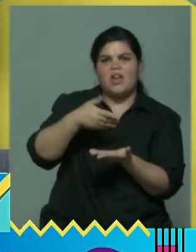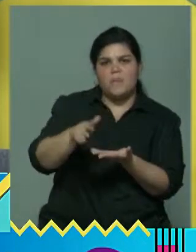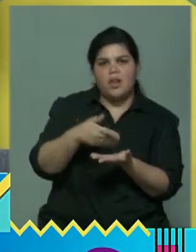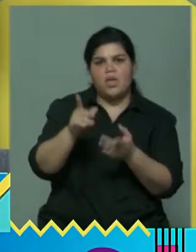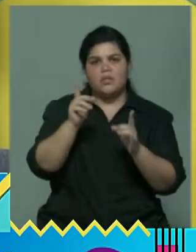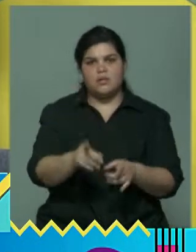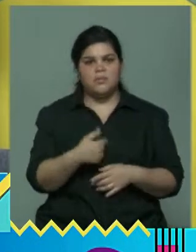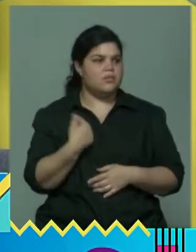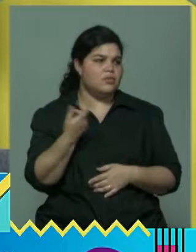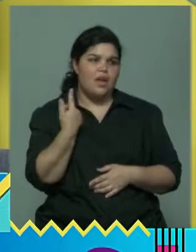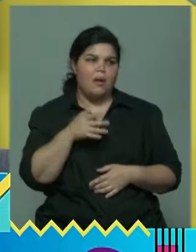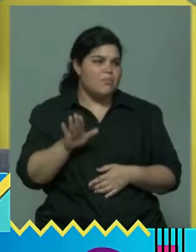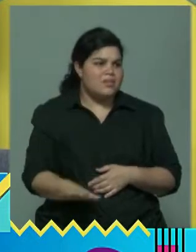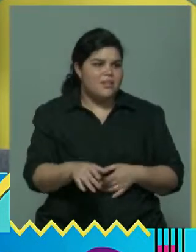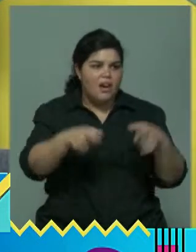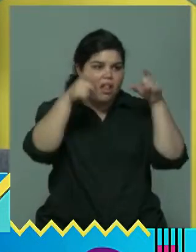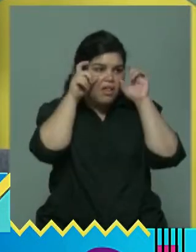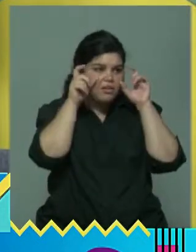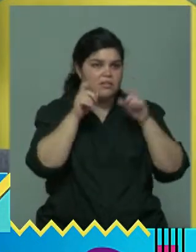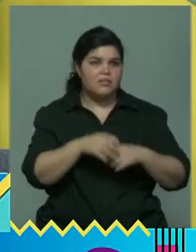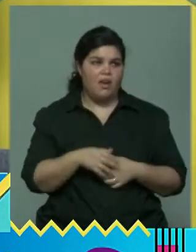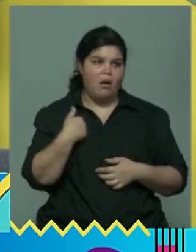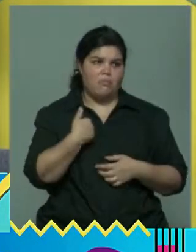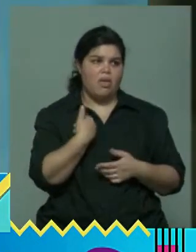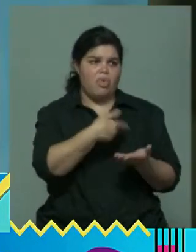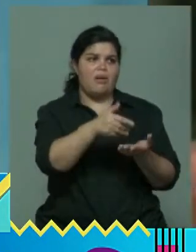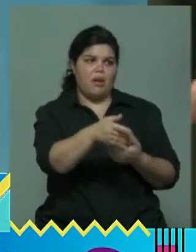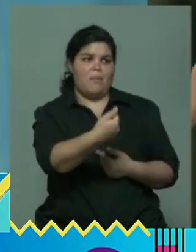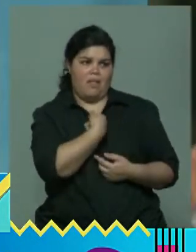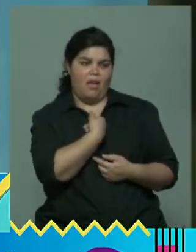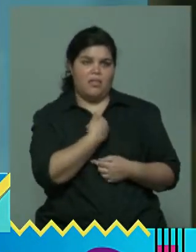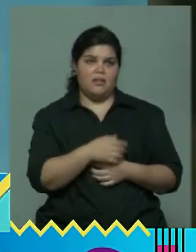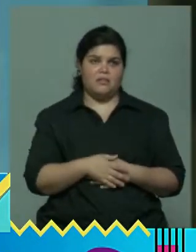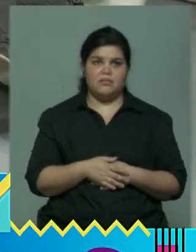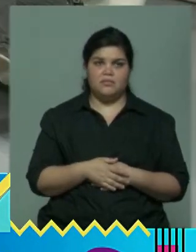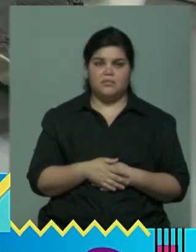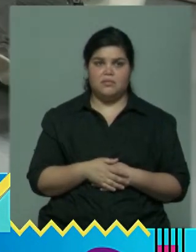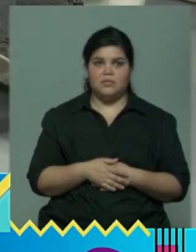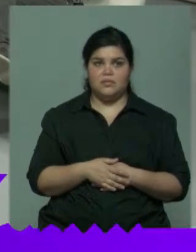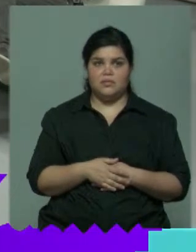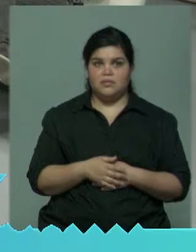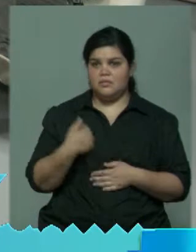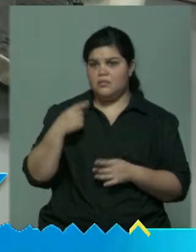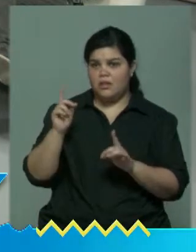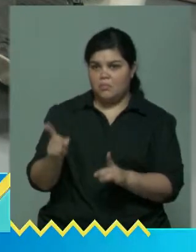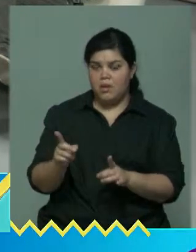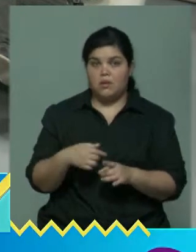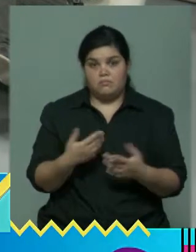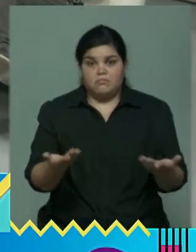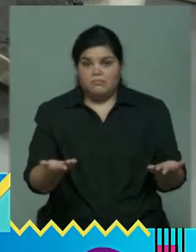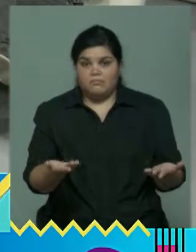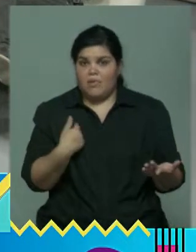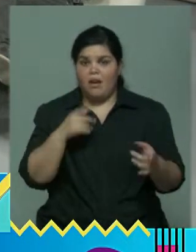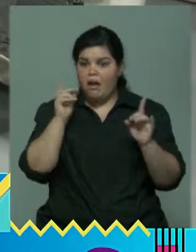usaba lentes muy chiquita, así que fui discriminada. Yo de los 3 años también. Claro, por eso. Claro, así que eso, debe entenderse que uno no está